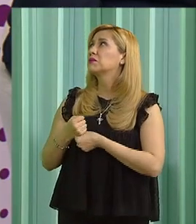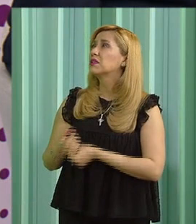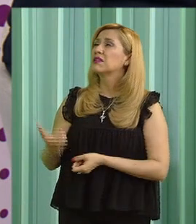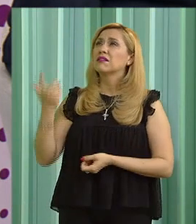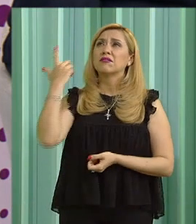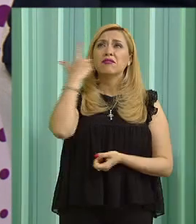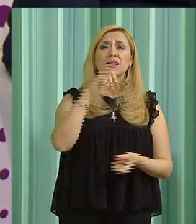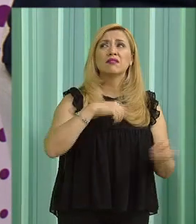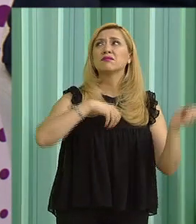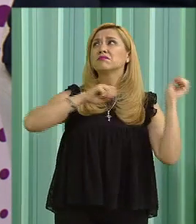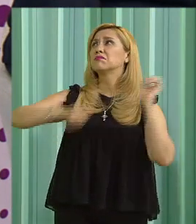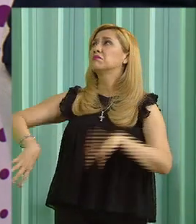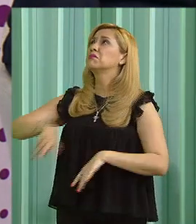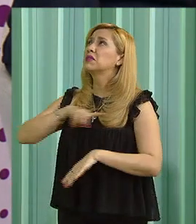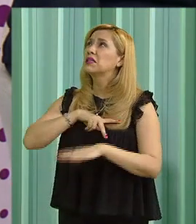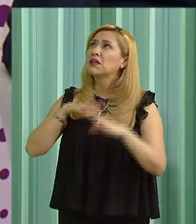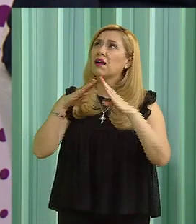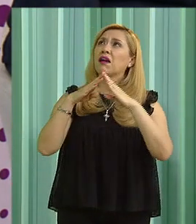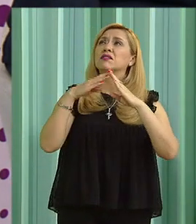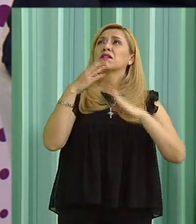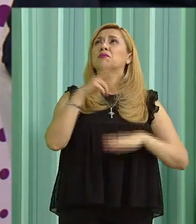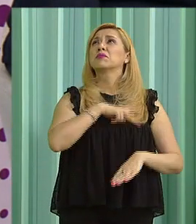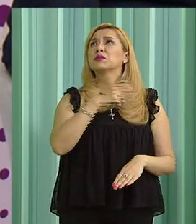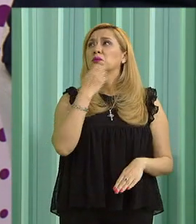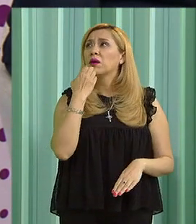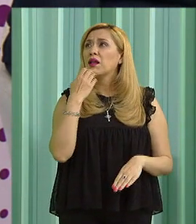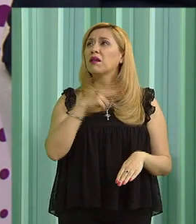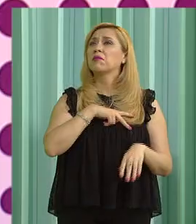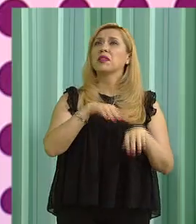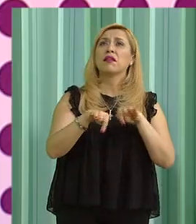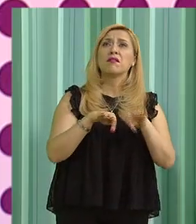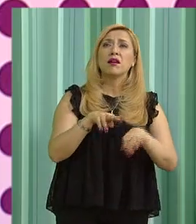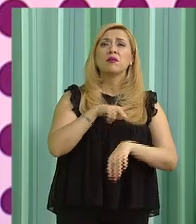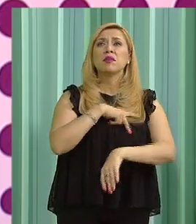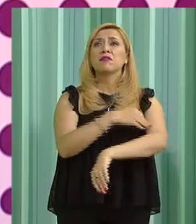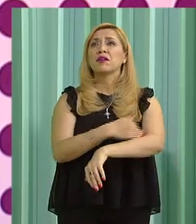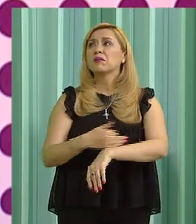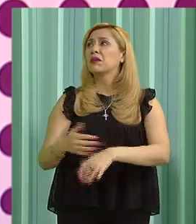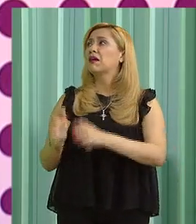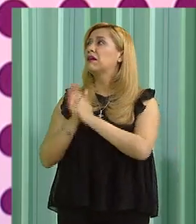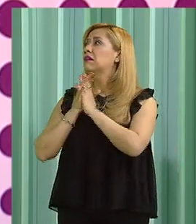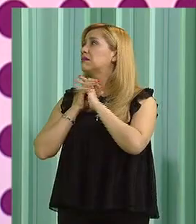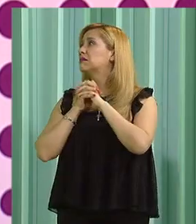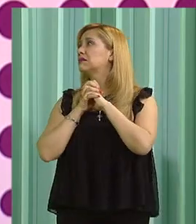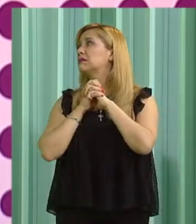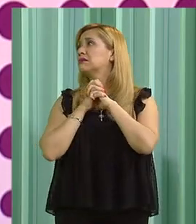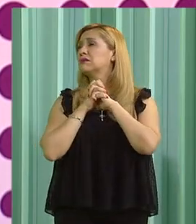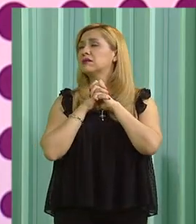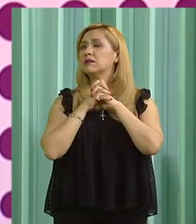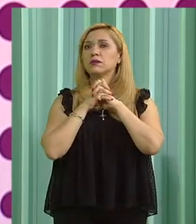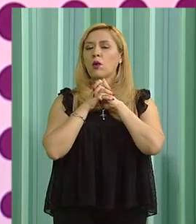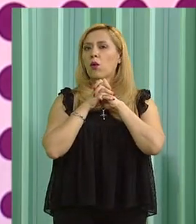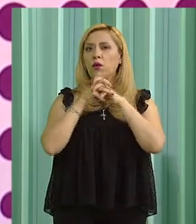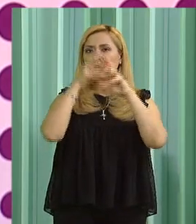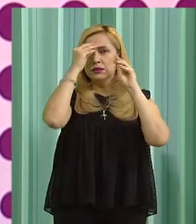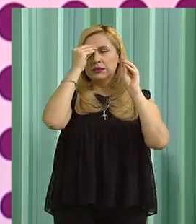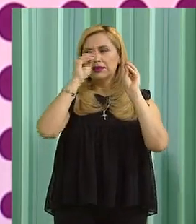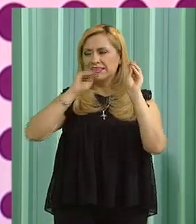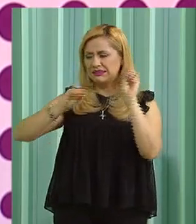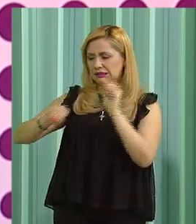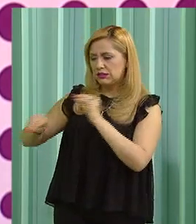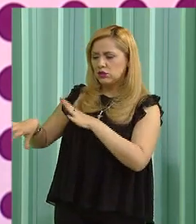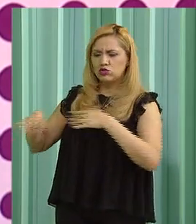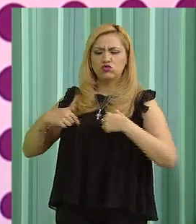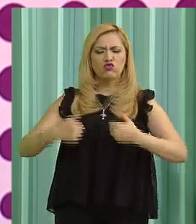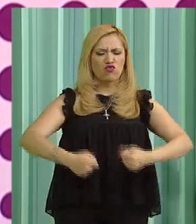mi país dejando mi casa, mi escuela, mi trabajo, mi familia. O sea, como olvidar un poco eso y centrar y decir, soy una persona fuerte, soy